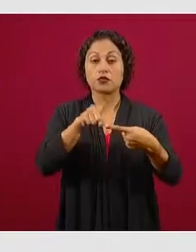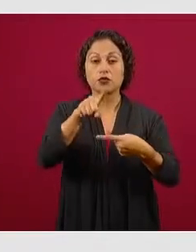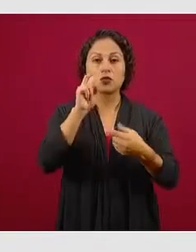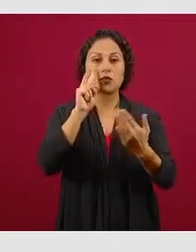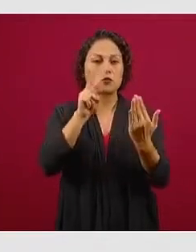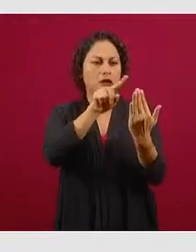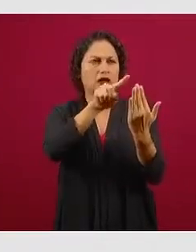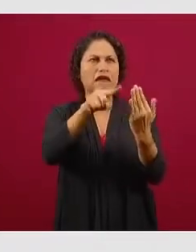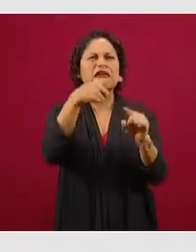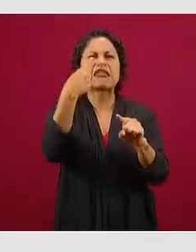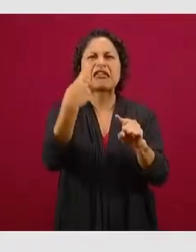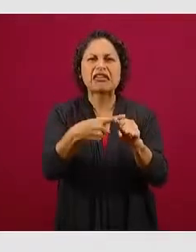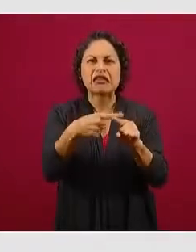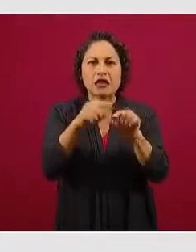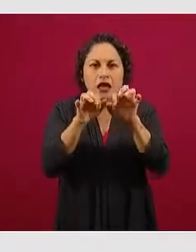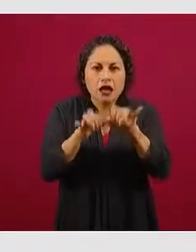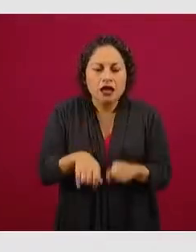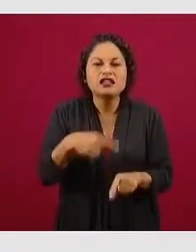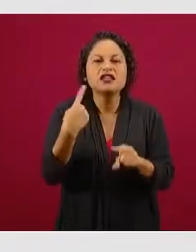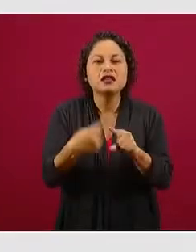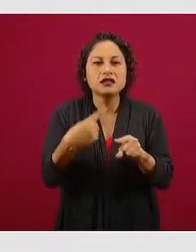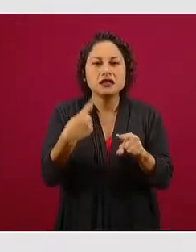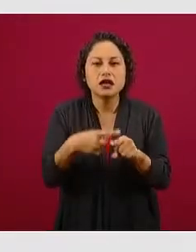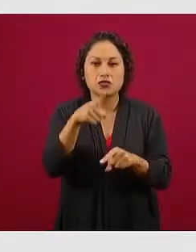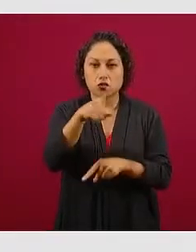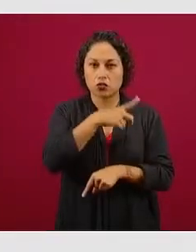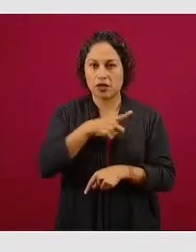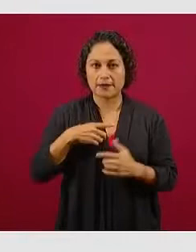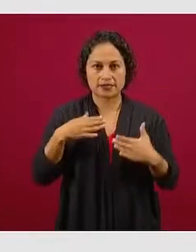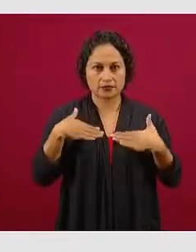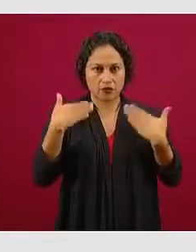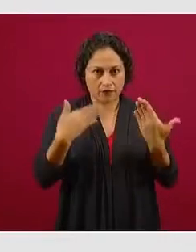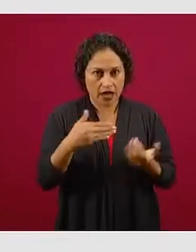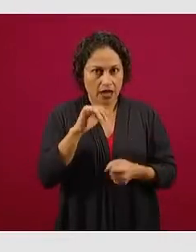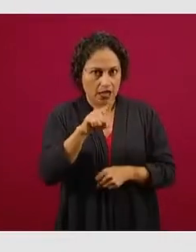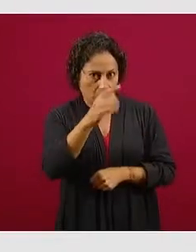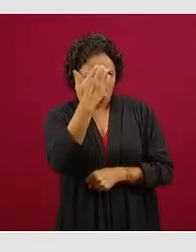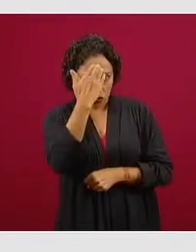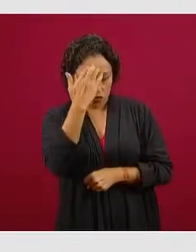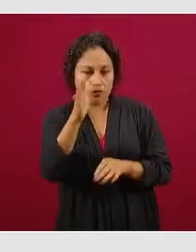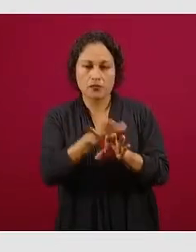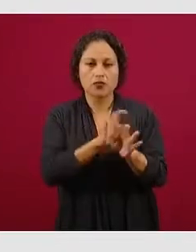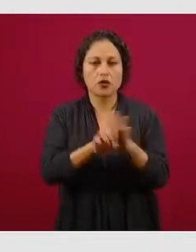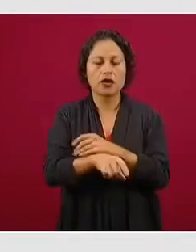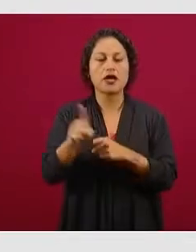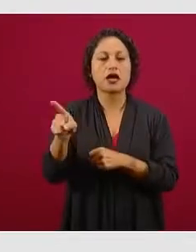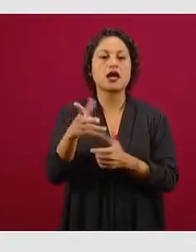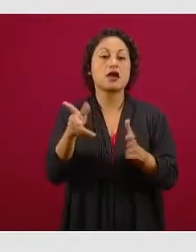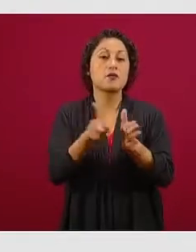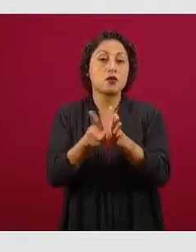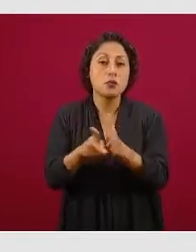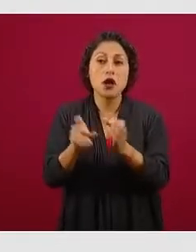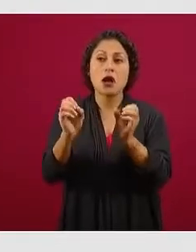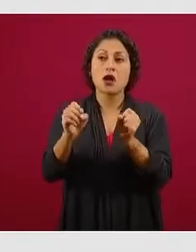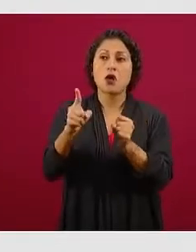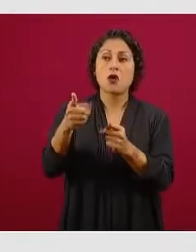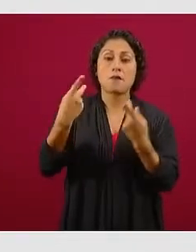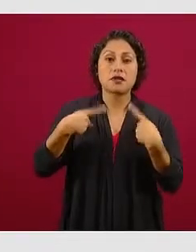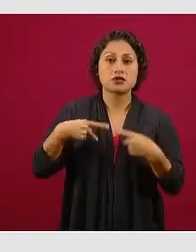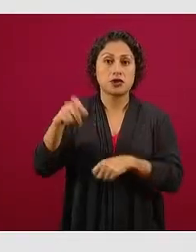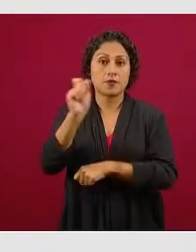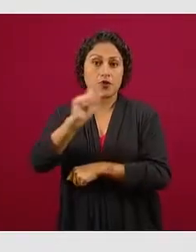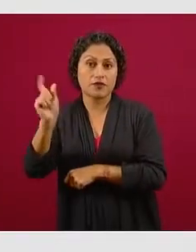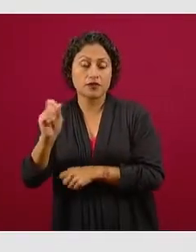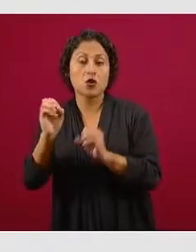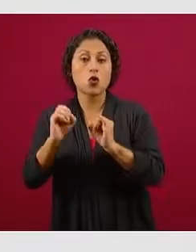noticia. La fuente debe ser confiable y conocida. Por ejemplo, de un medio de comunicación de prestigio o de una